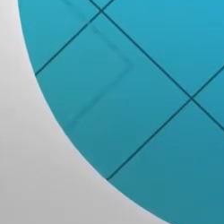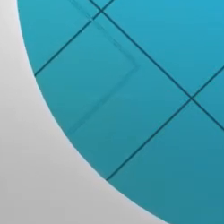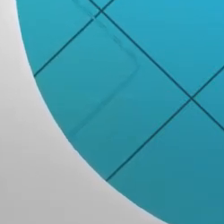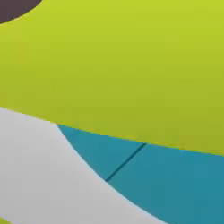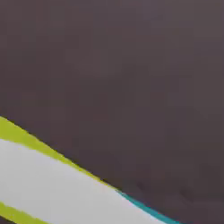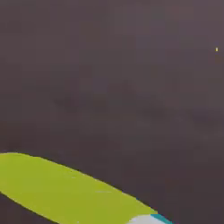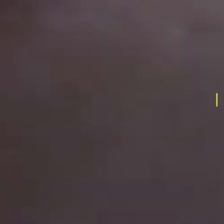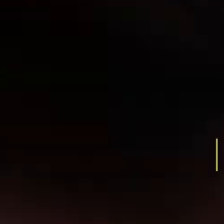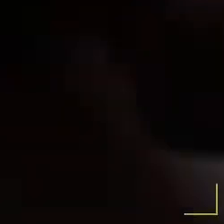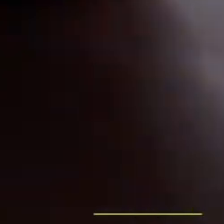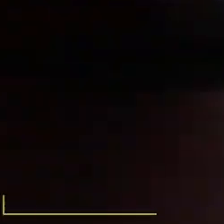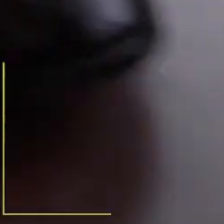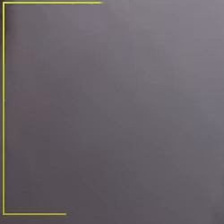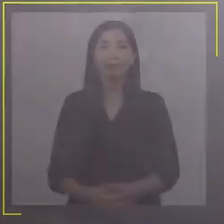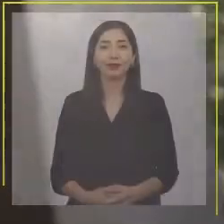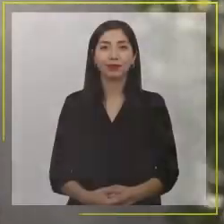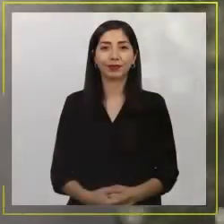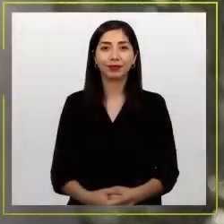Pérez.